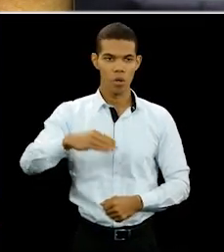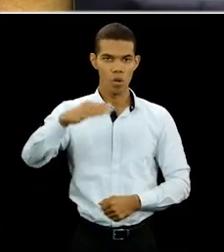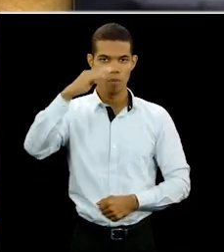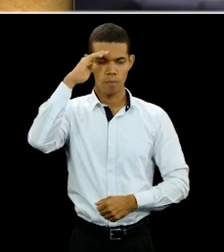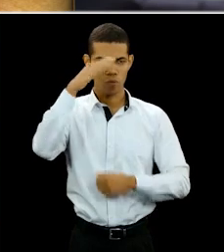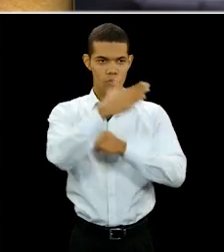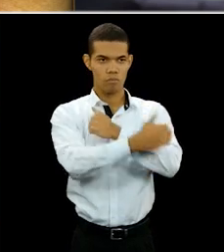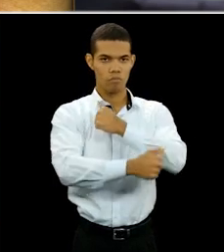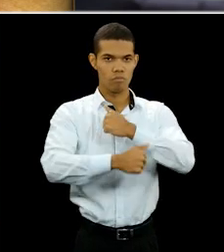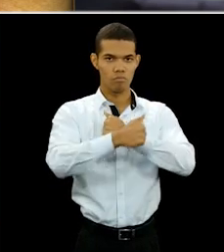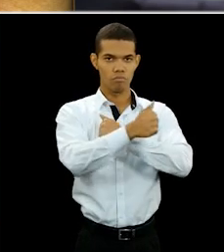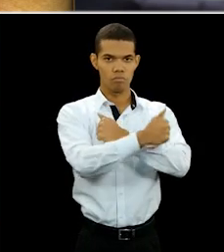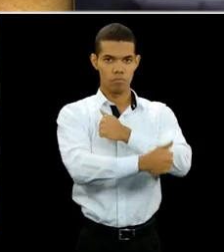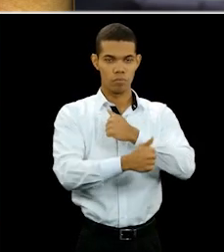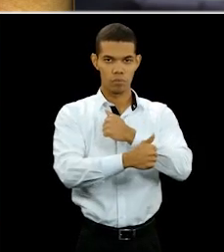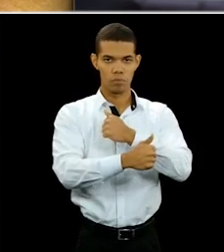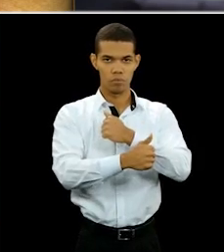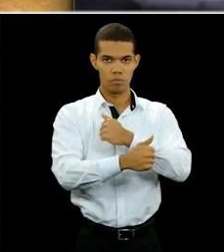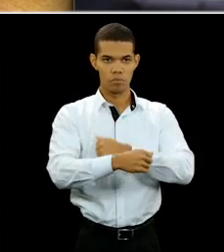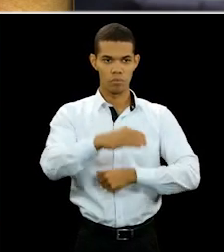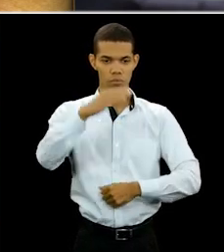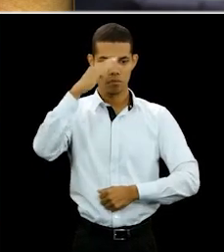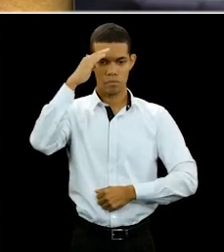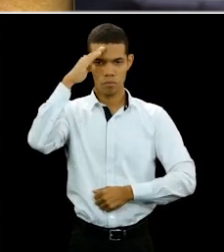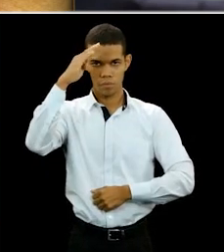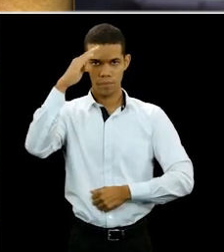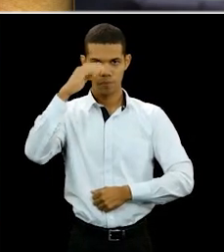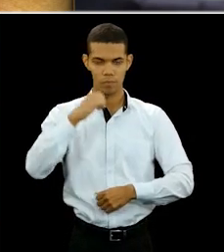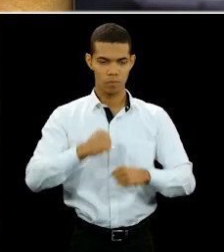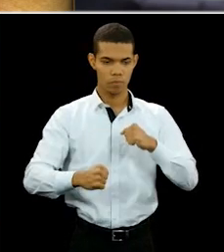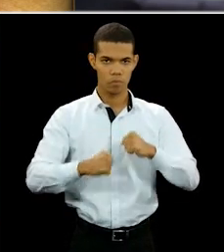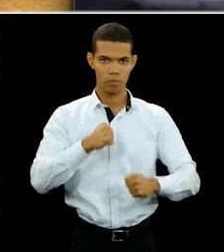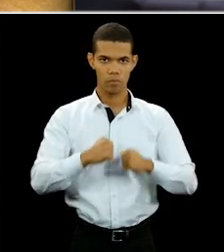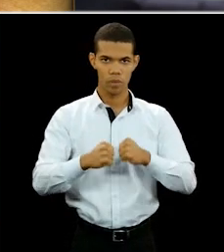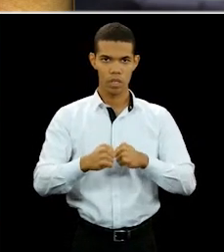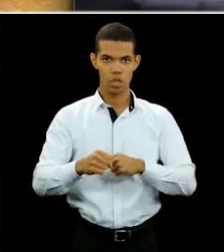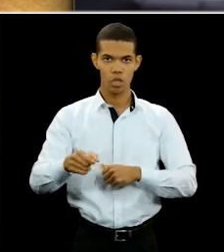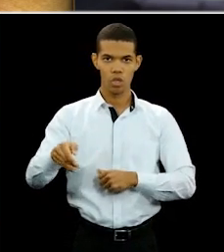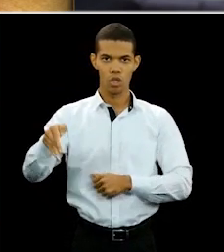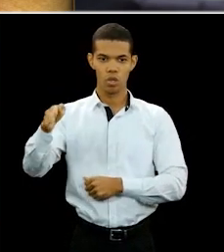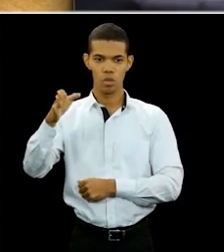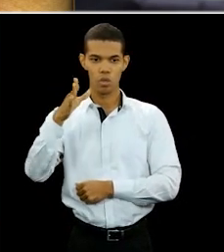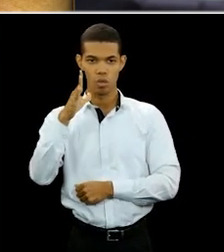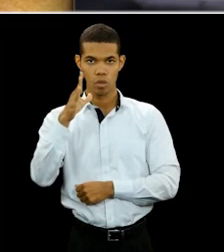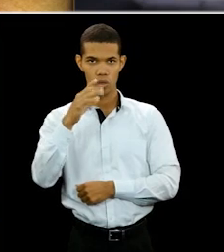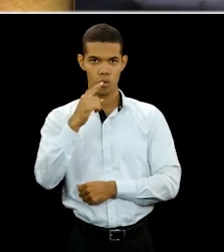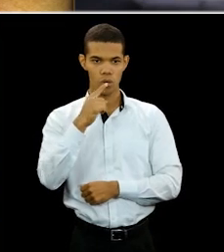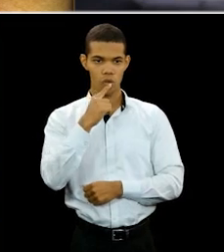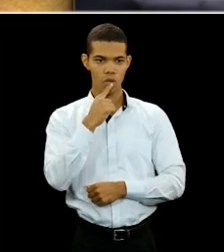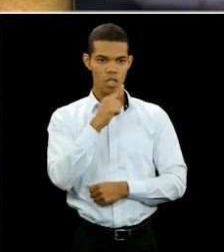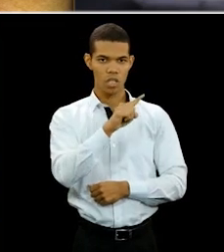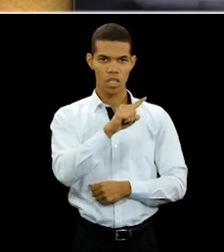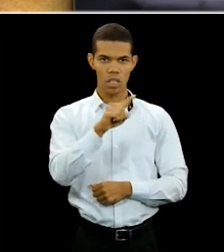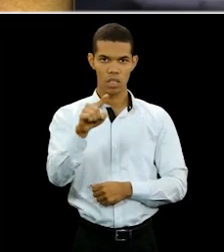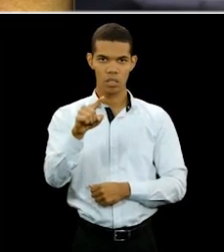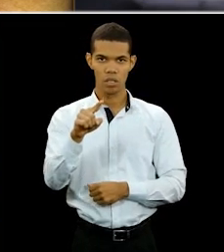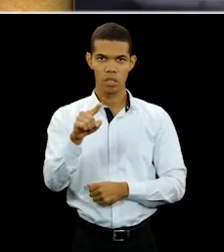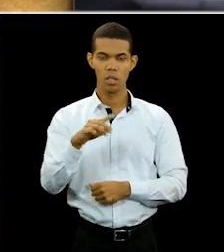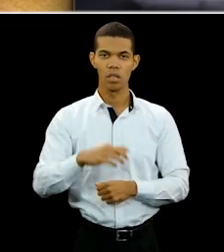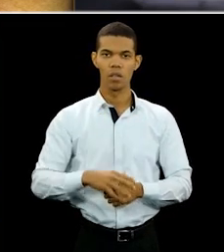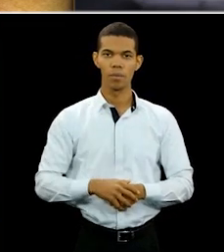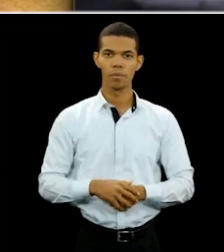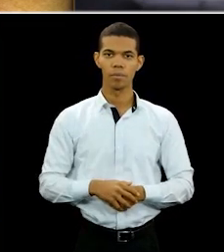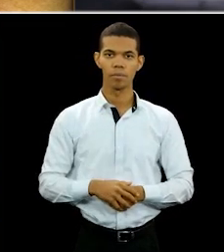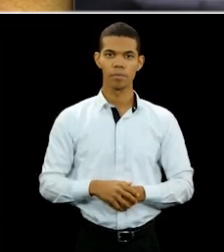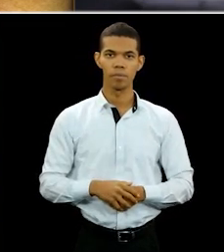Jeremías y le dijo Jehová tu Dios habló este mal contra este lugar y lo ha traído y hecho Jehová